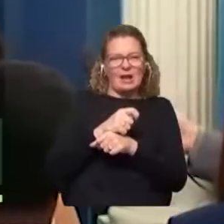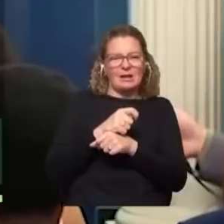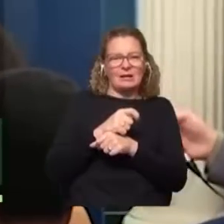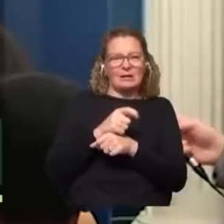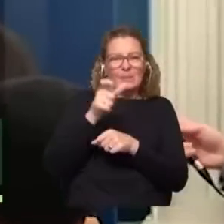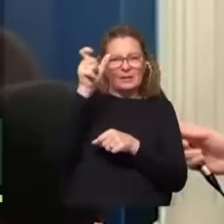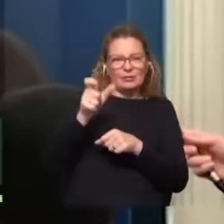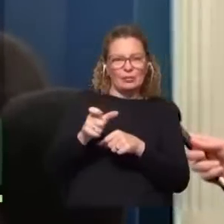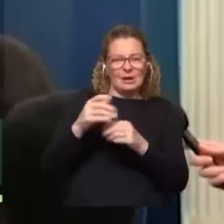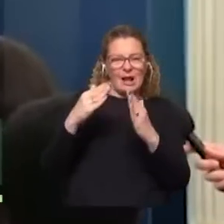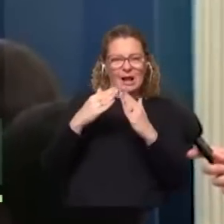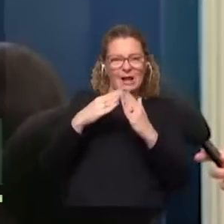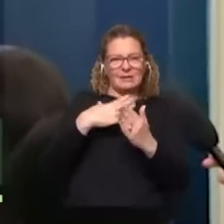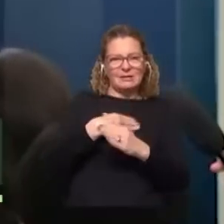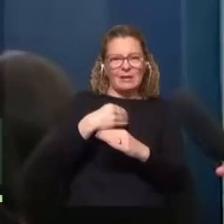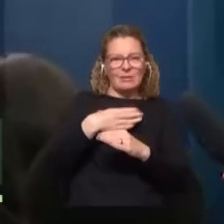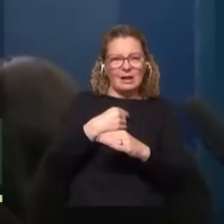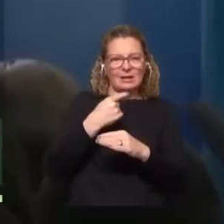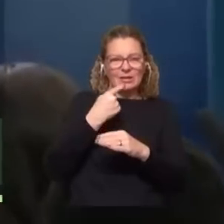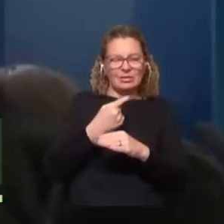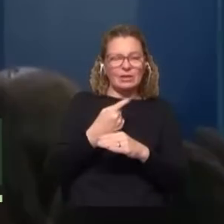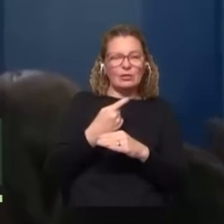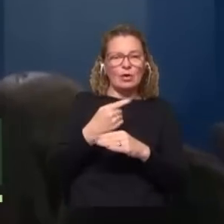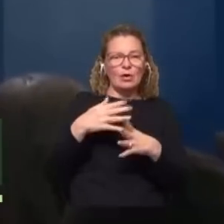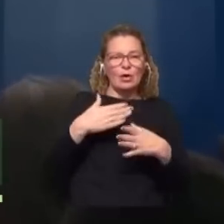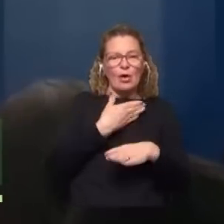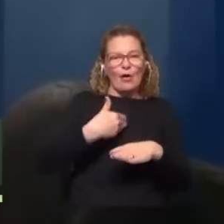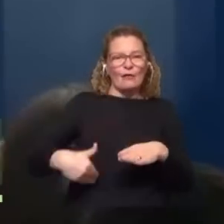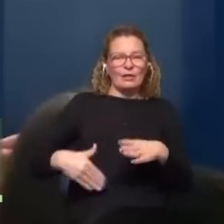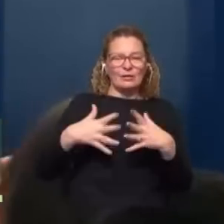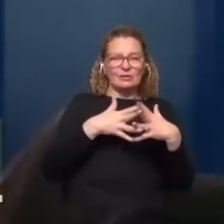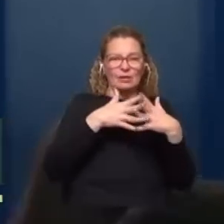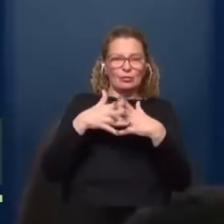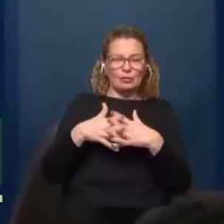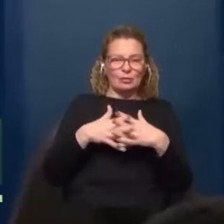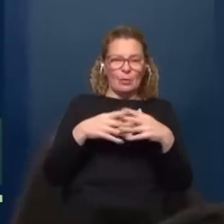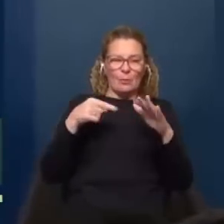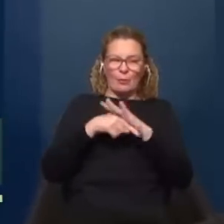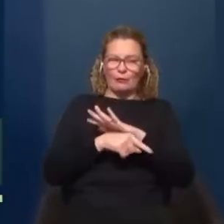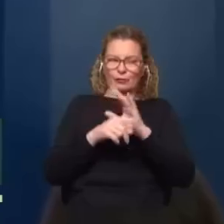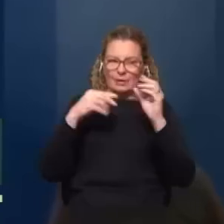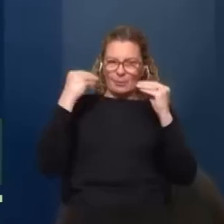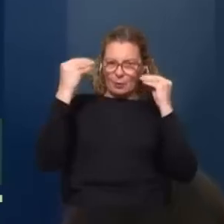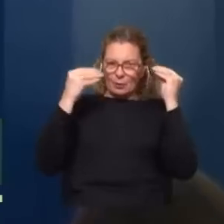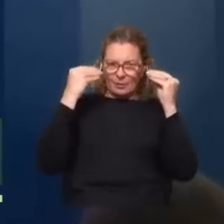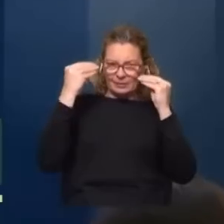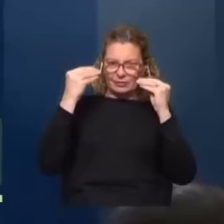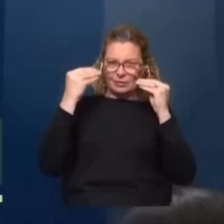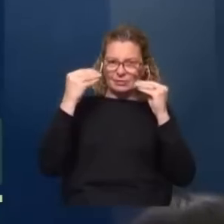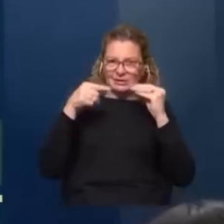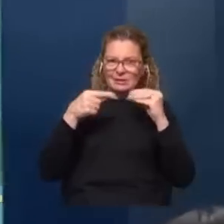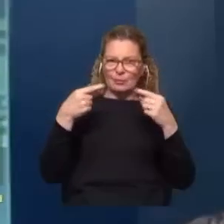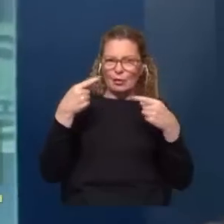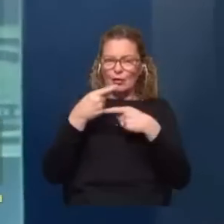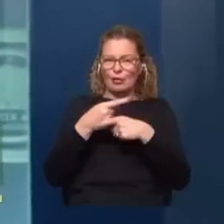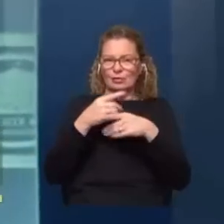portavoz de la casa blancaer anunció que el gobierno estadounidense sigue con profunda preocupación las acciones de quienes intentan